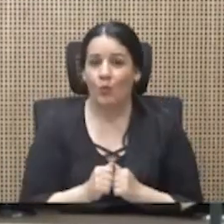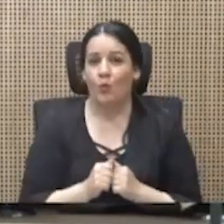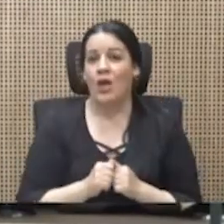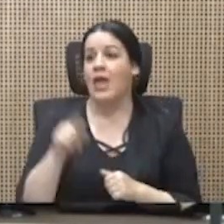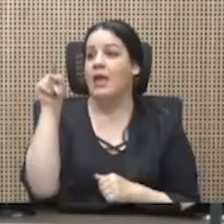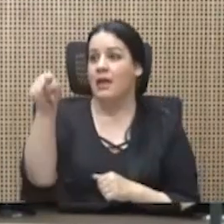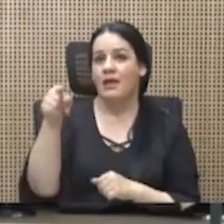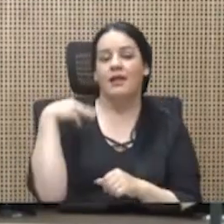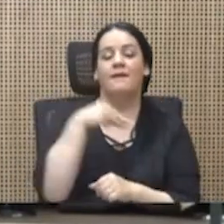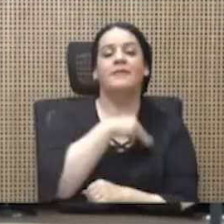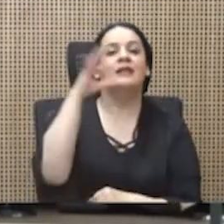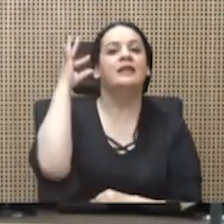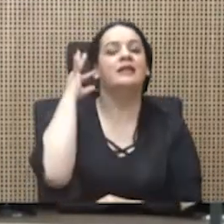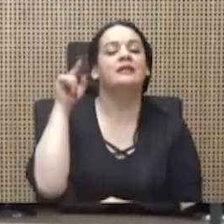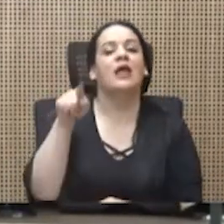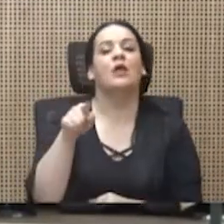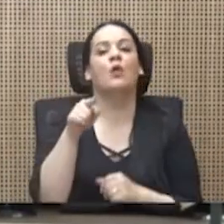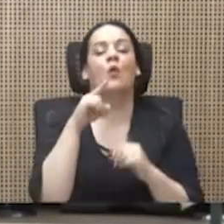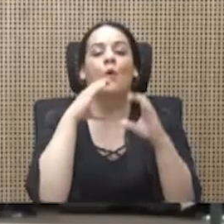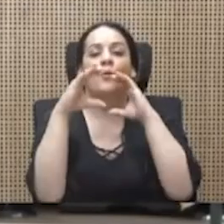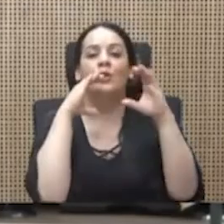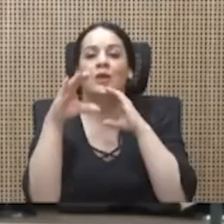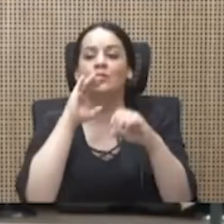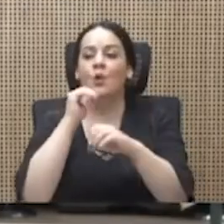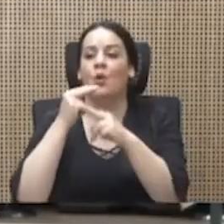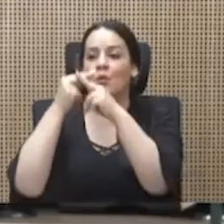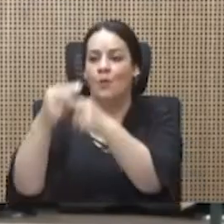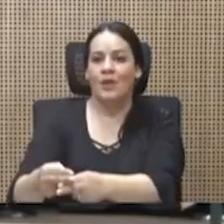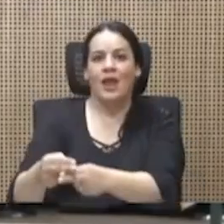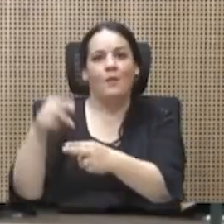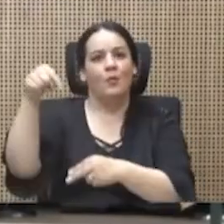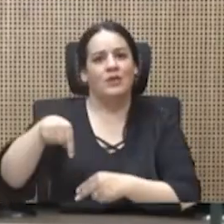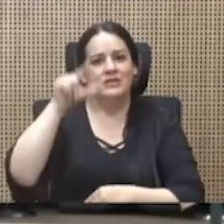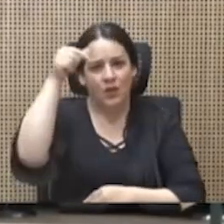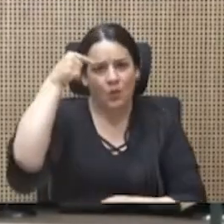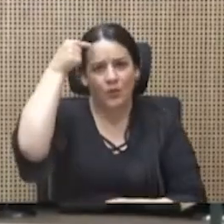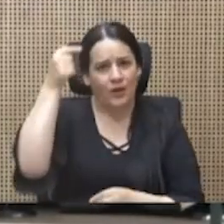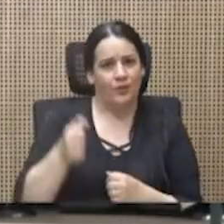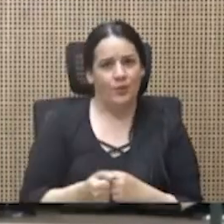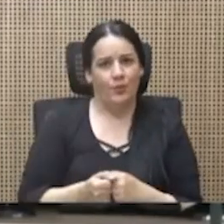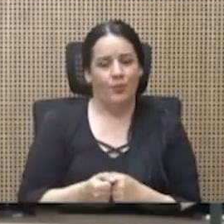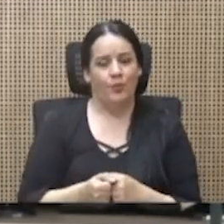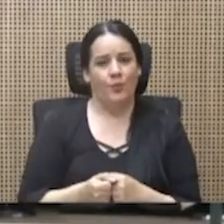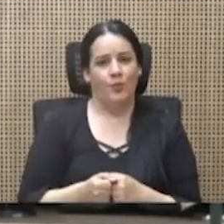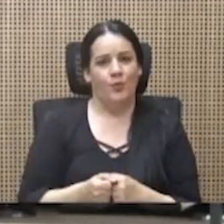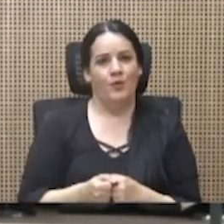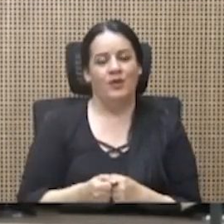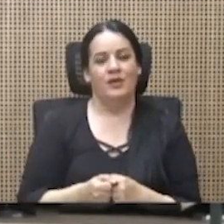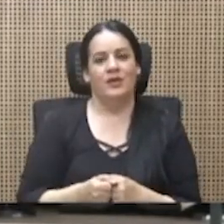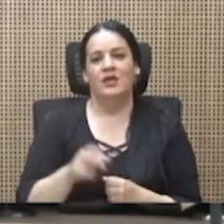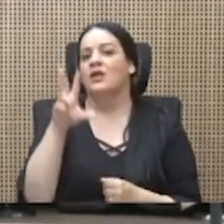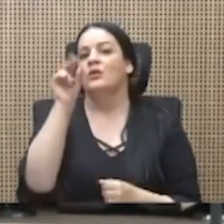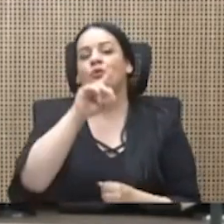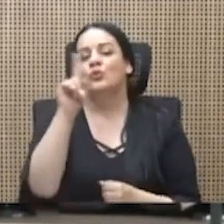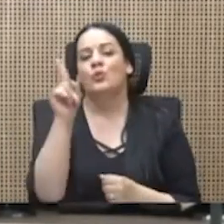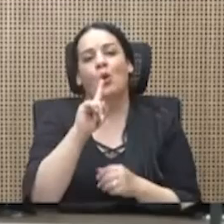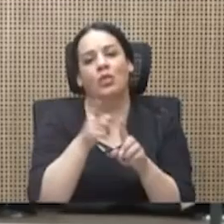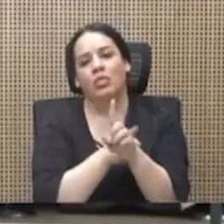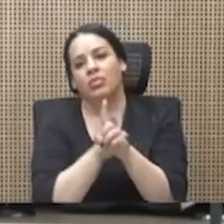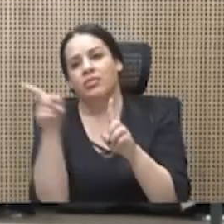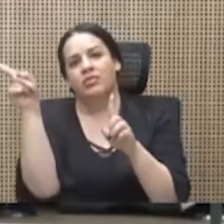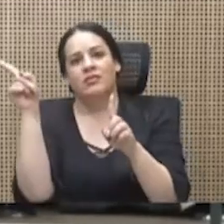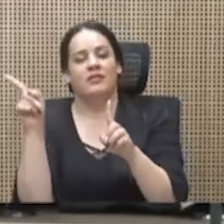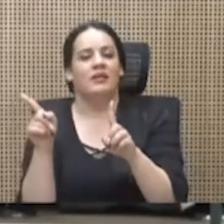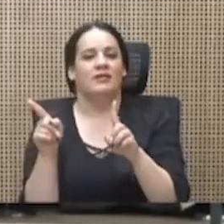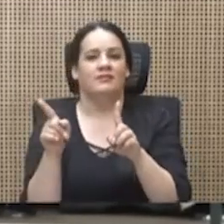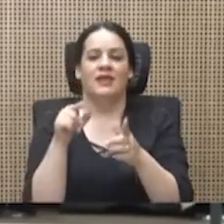la ministra de Comunicación designada por este gobierno, designada por este gobierno. No se desmarquen, no se quiten el